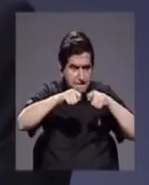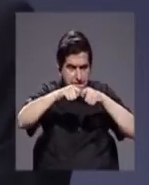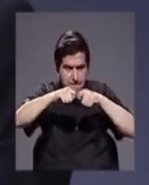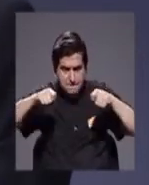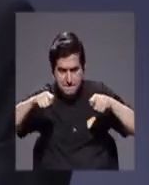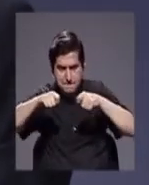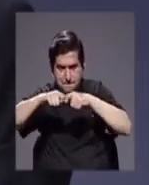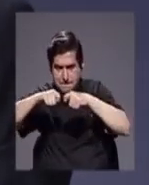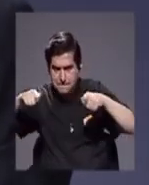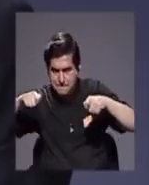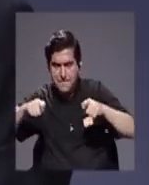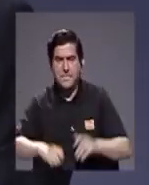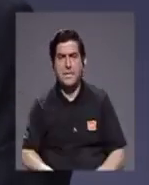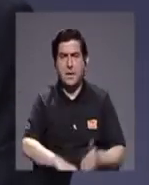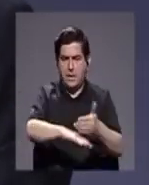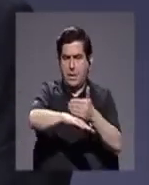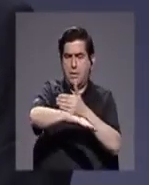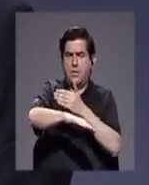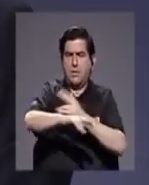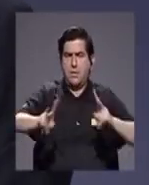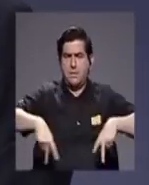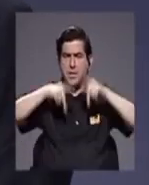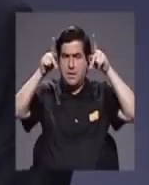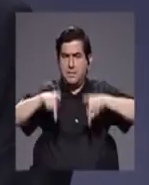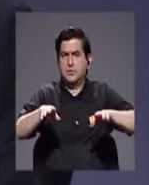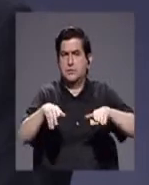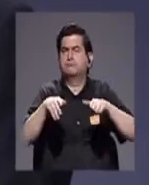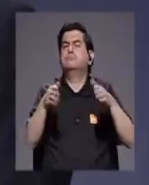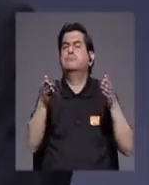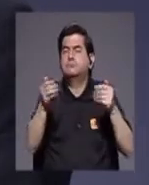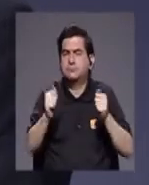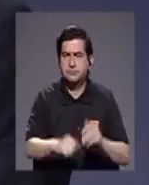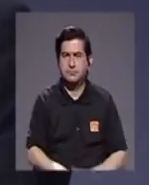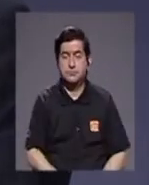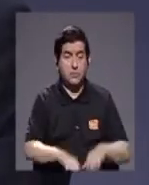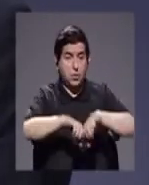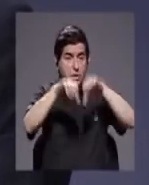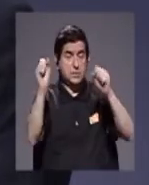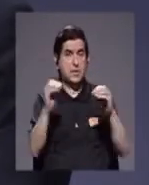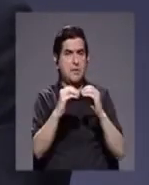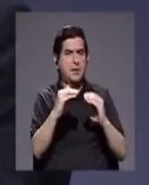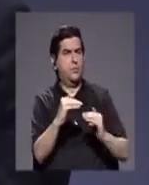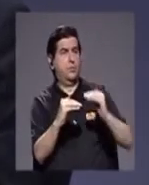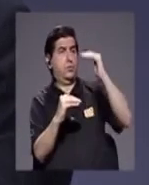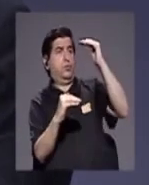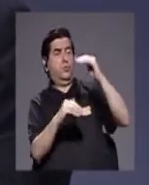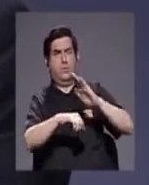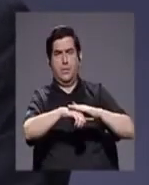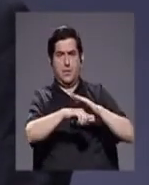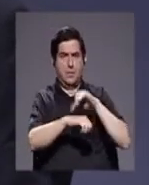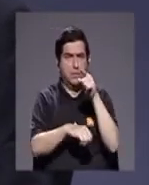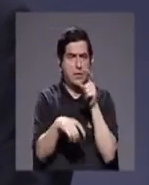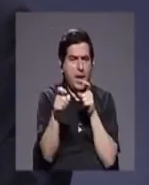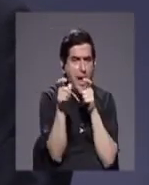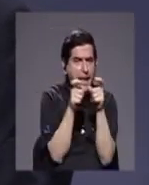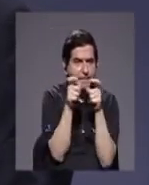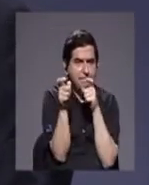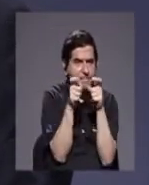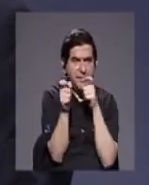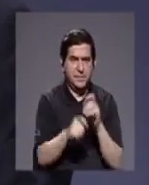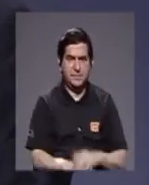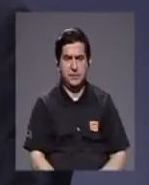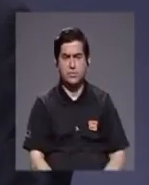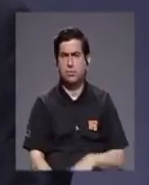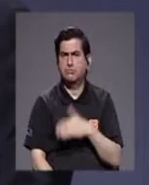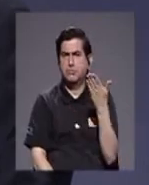de la condición de vida de ese paciente. Entonces, hay sistemas más sofisticados que te permiten administrar de manera